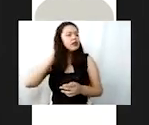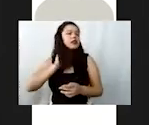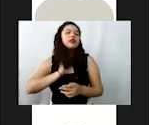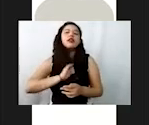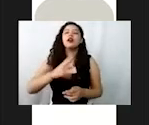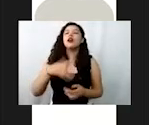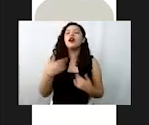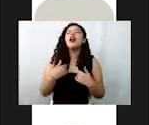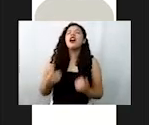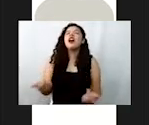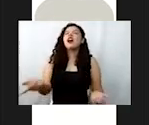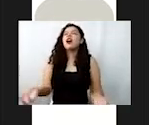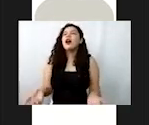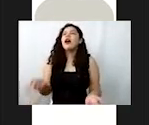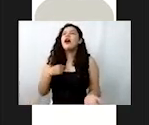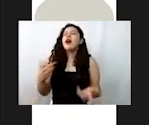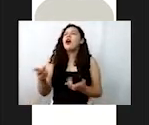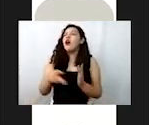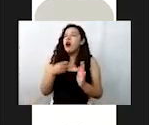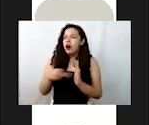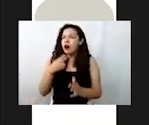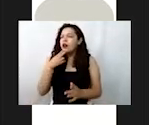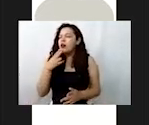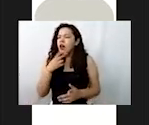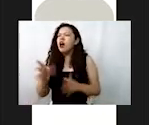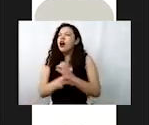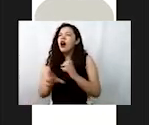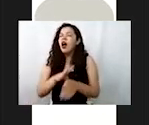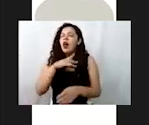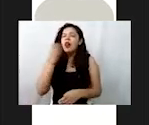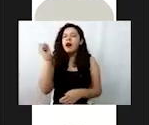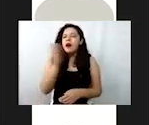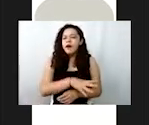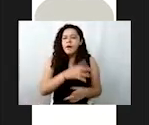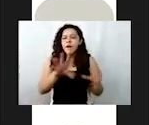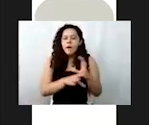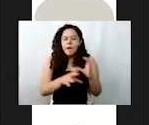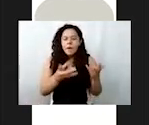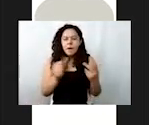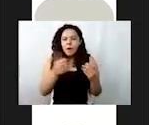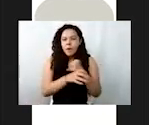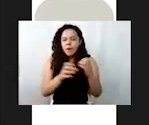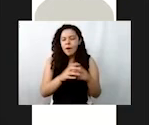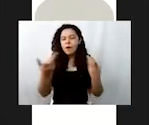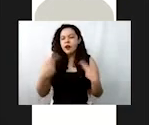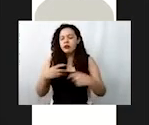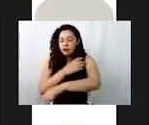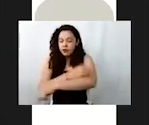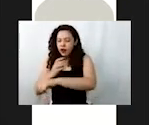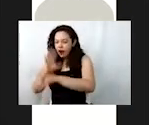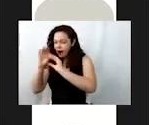bueno, hago reciclaje, hago un manejo de residuos, educo a mis colaboradores en estos temas